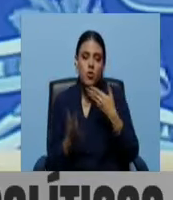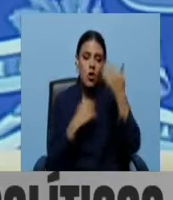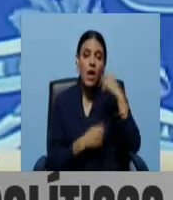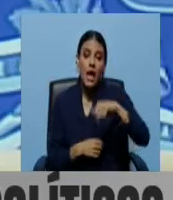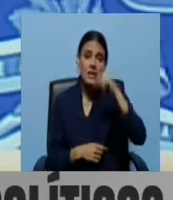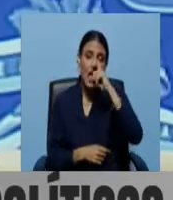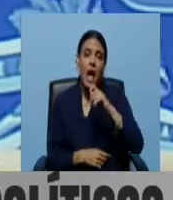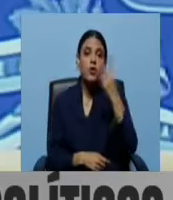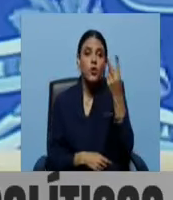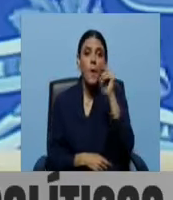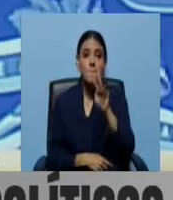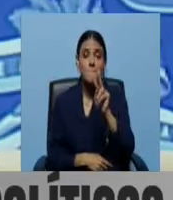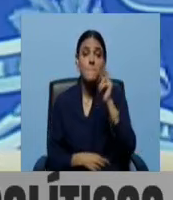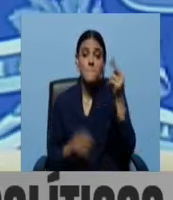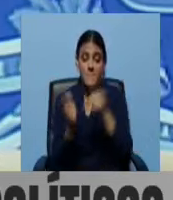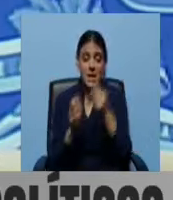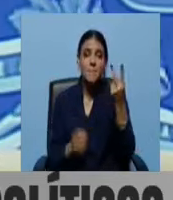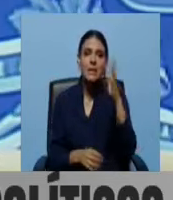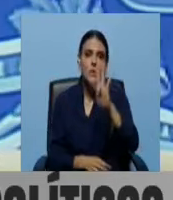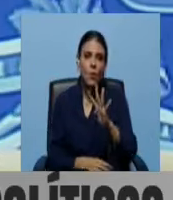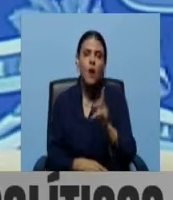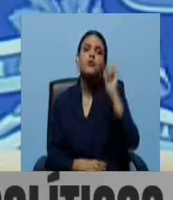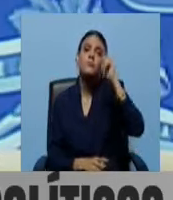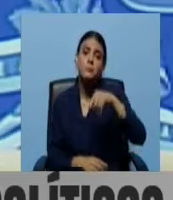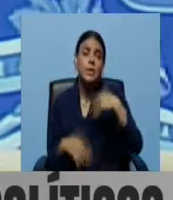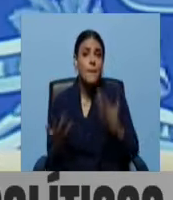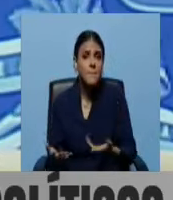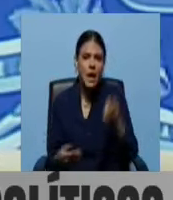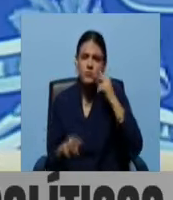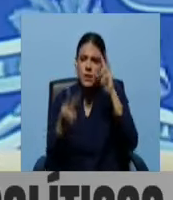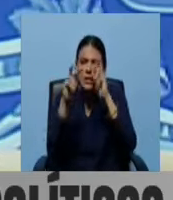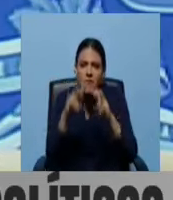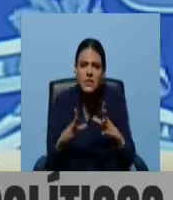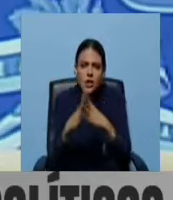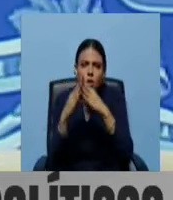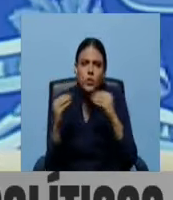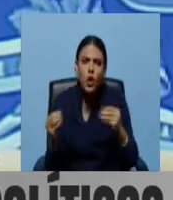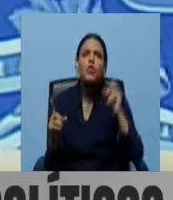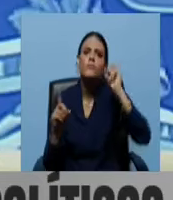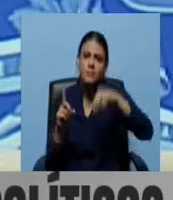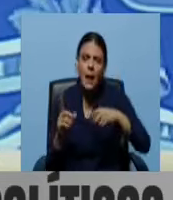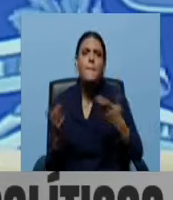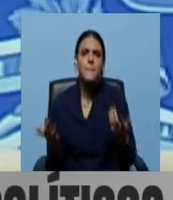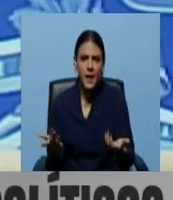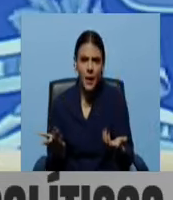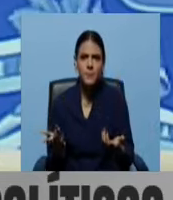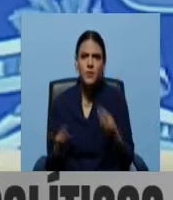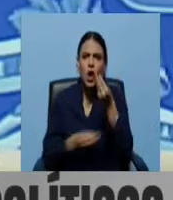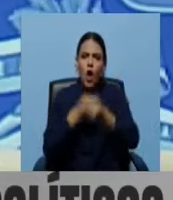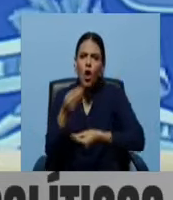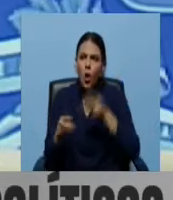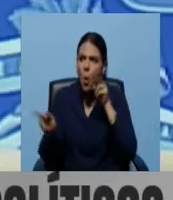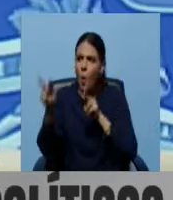año 2024. Y revisando un poco también cómo